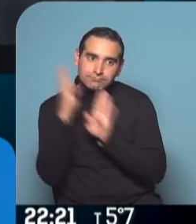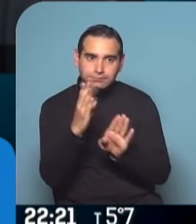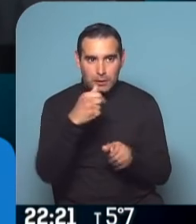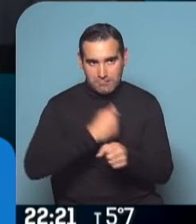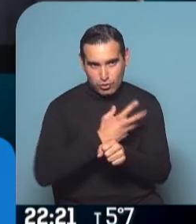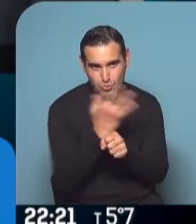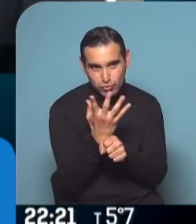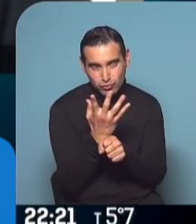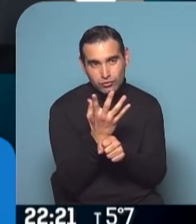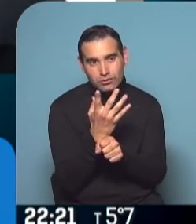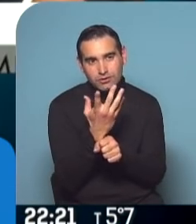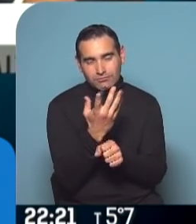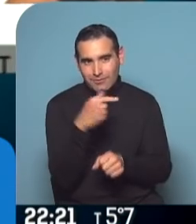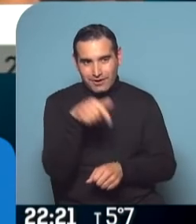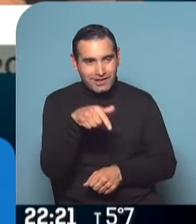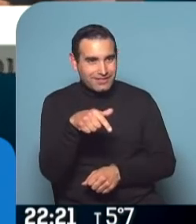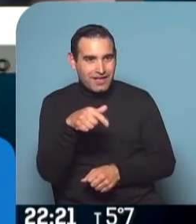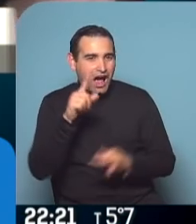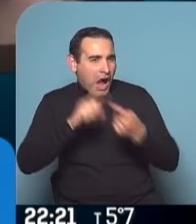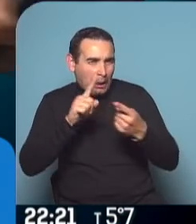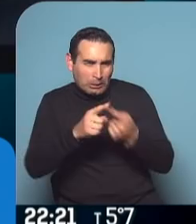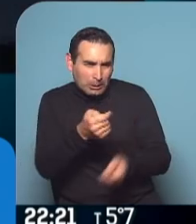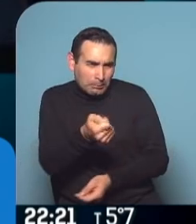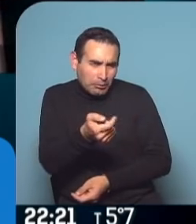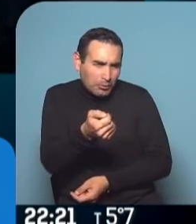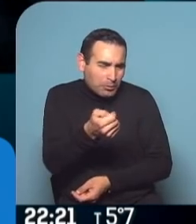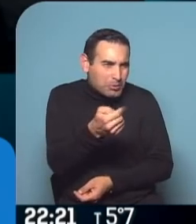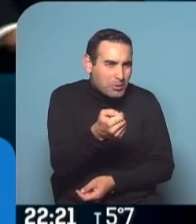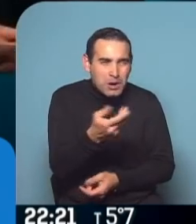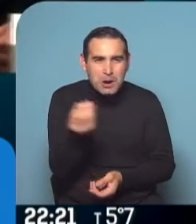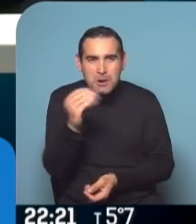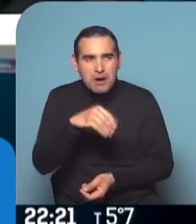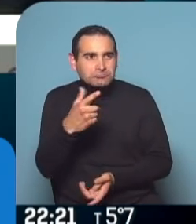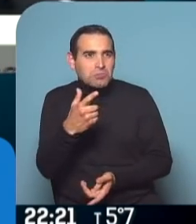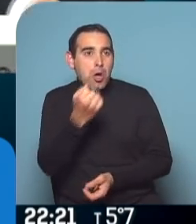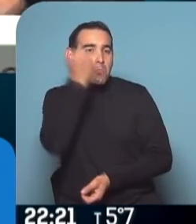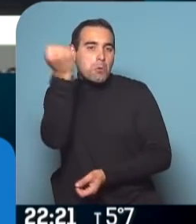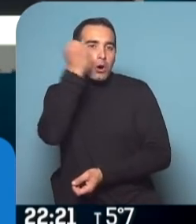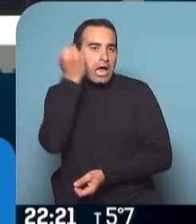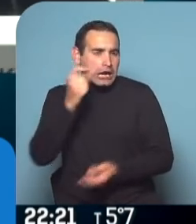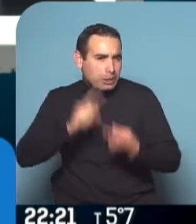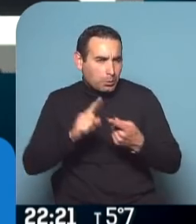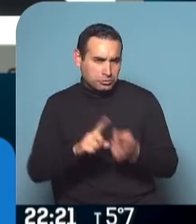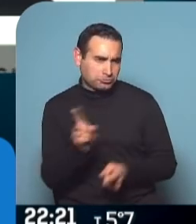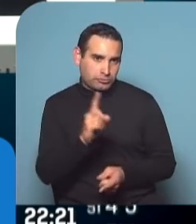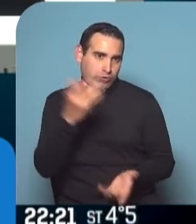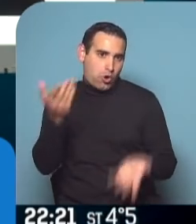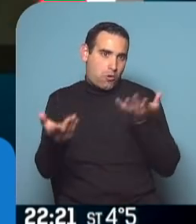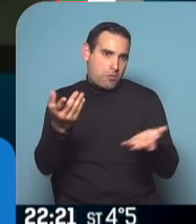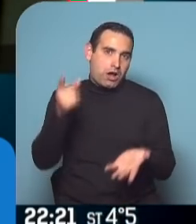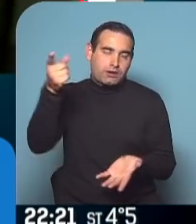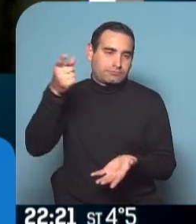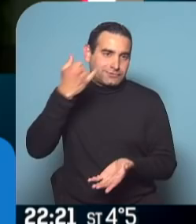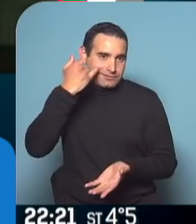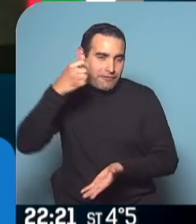región con escasísima cantidad de acuerdos y además de ninguna envergadura si se los compara con lo que se está